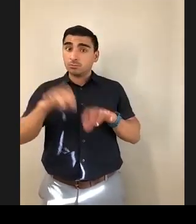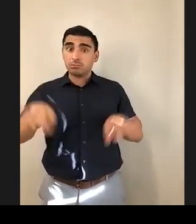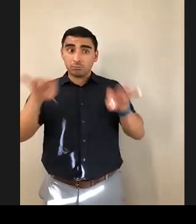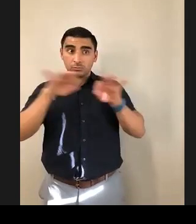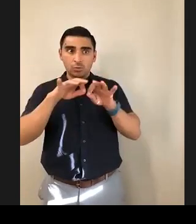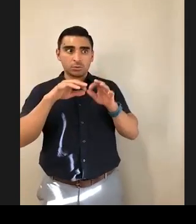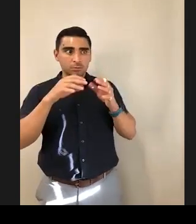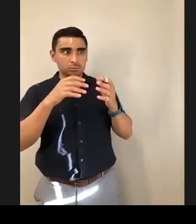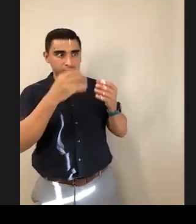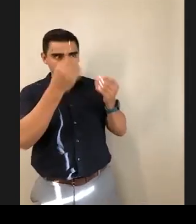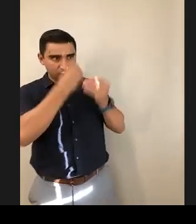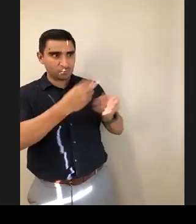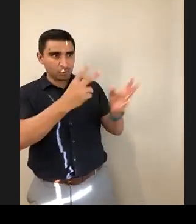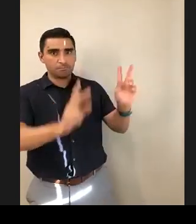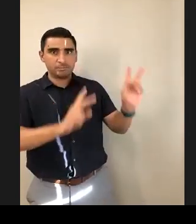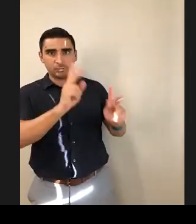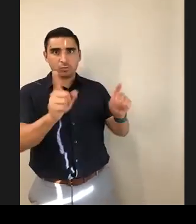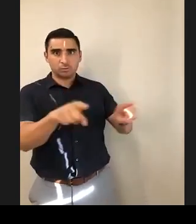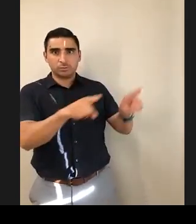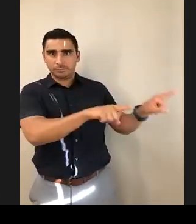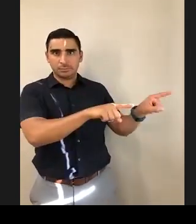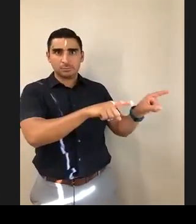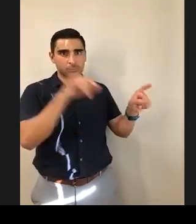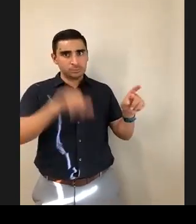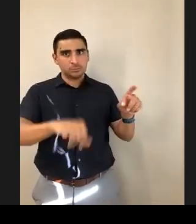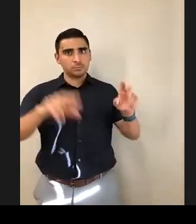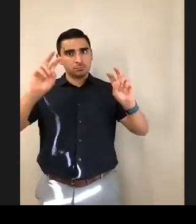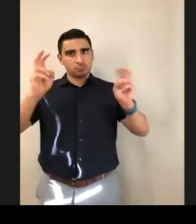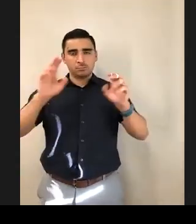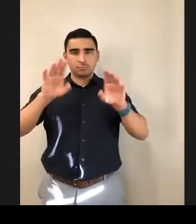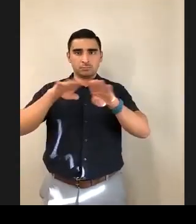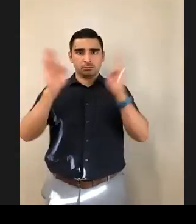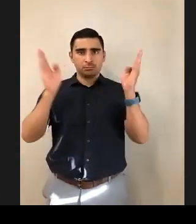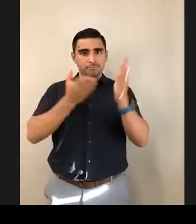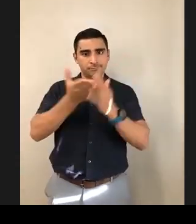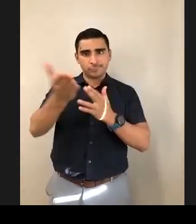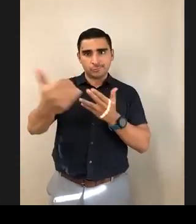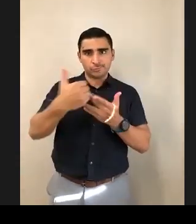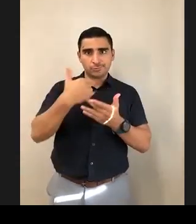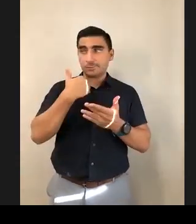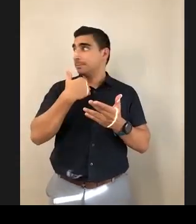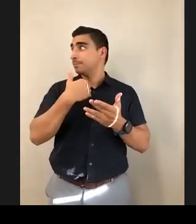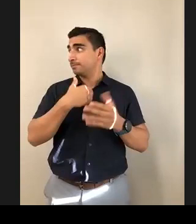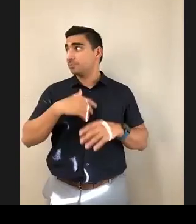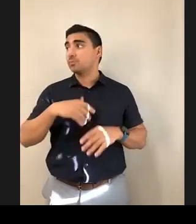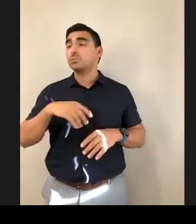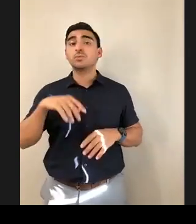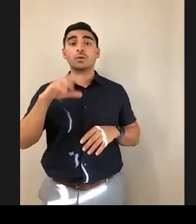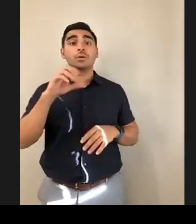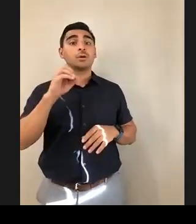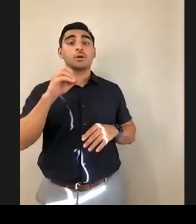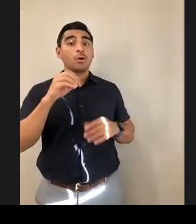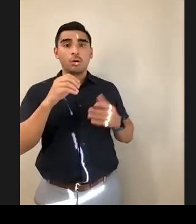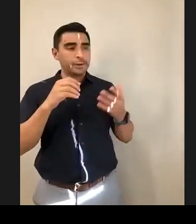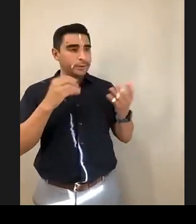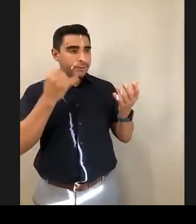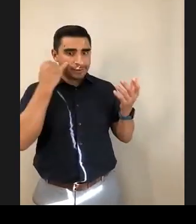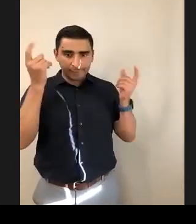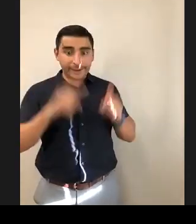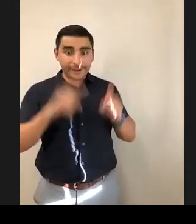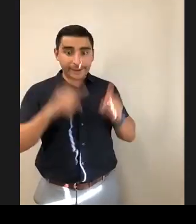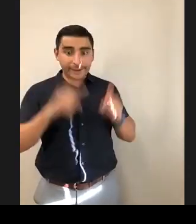público, qué es lo que realmente sucedió. Eso es parte de la transferencia. Y si la recomendación es